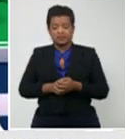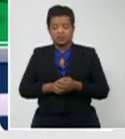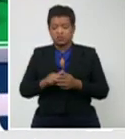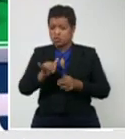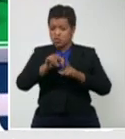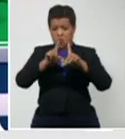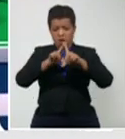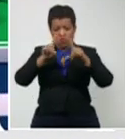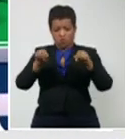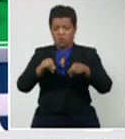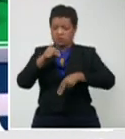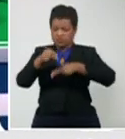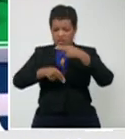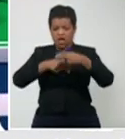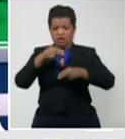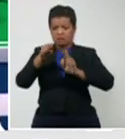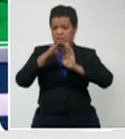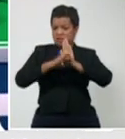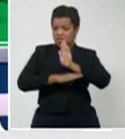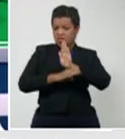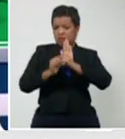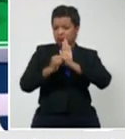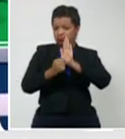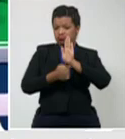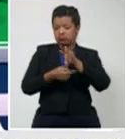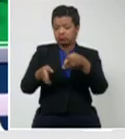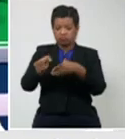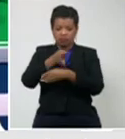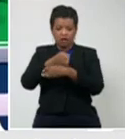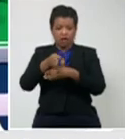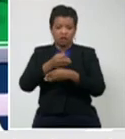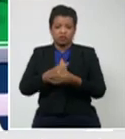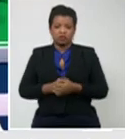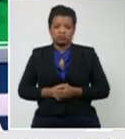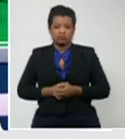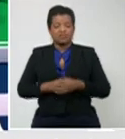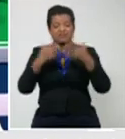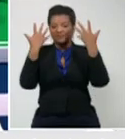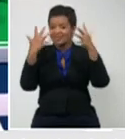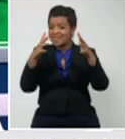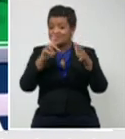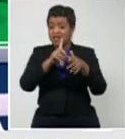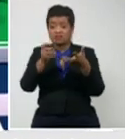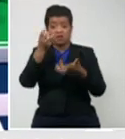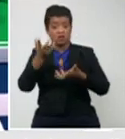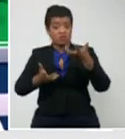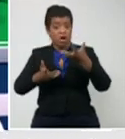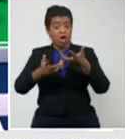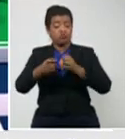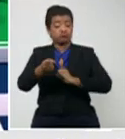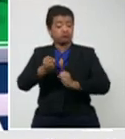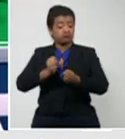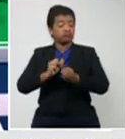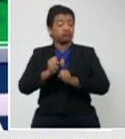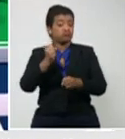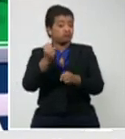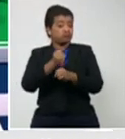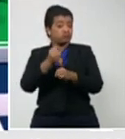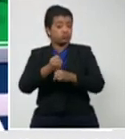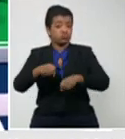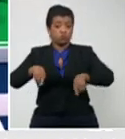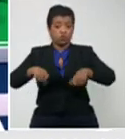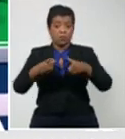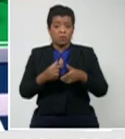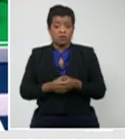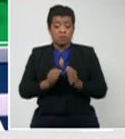se adoptan. Y bueno, pues a felicitarlos, porque realmente ellos, aunque tienen una tasa de